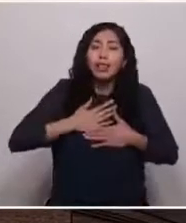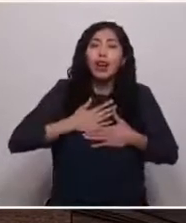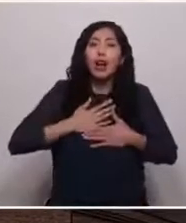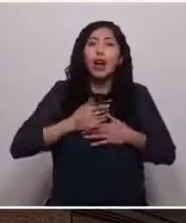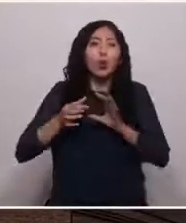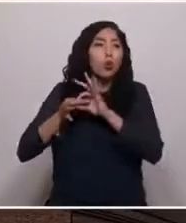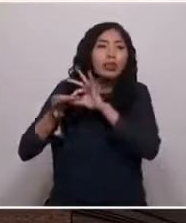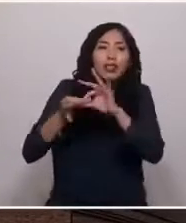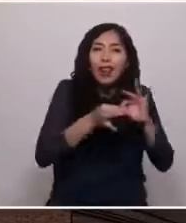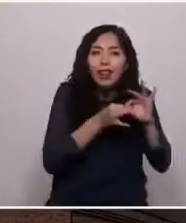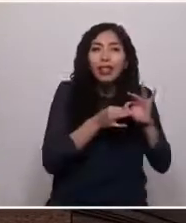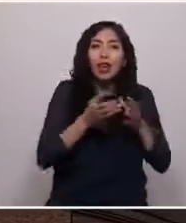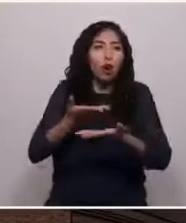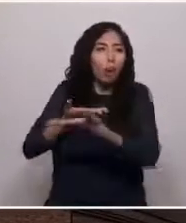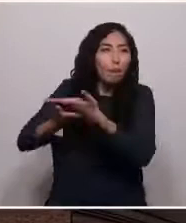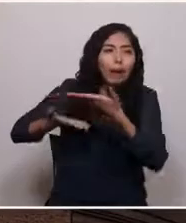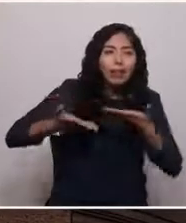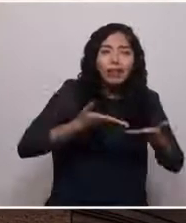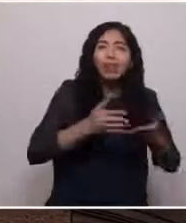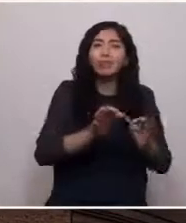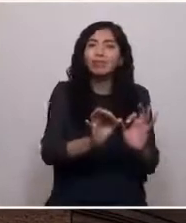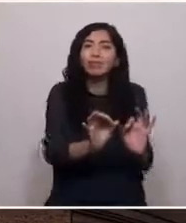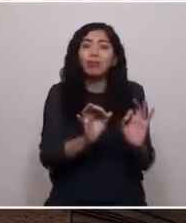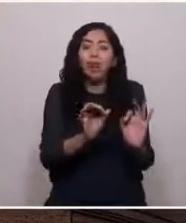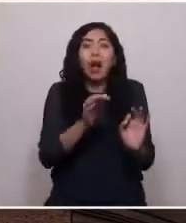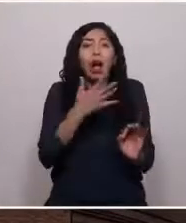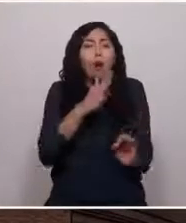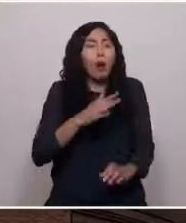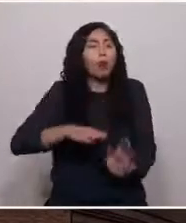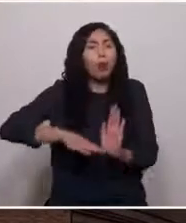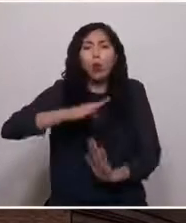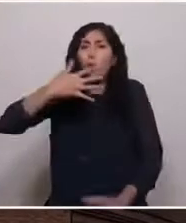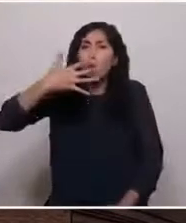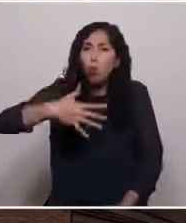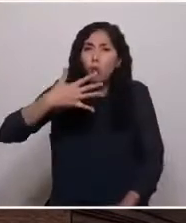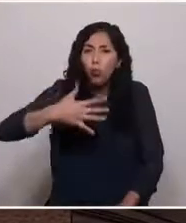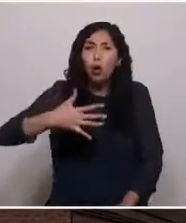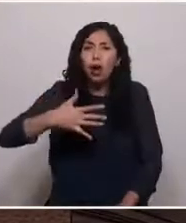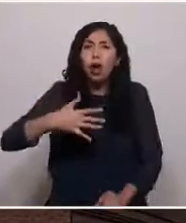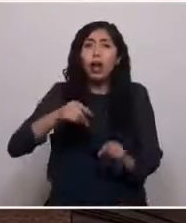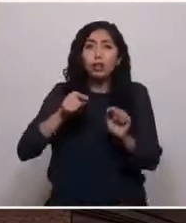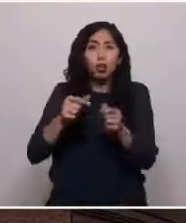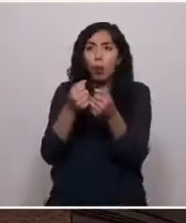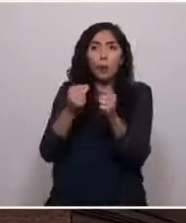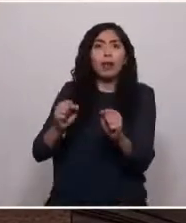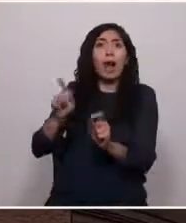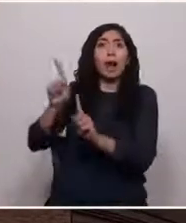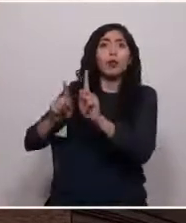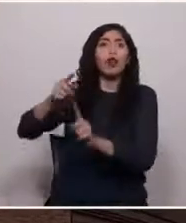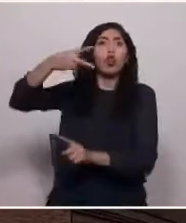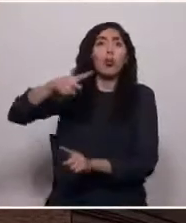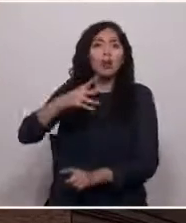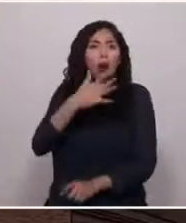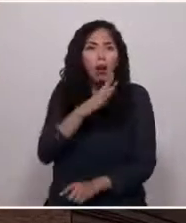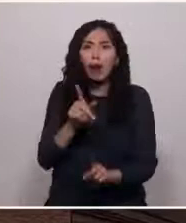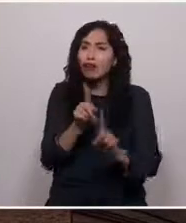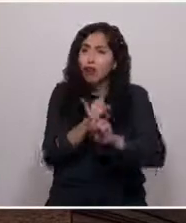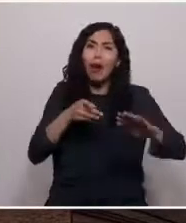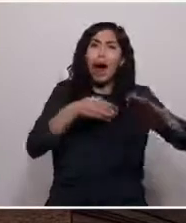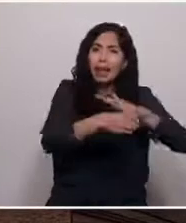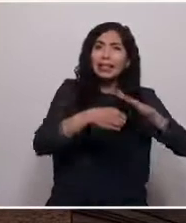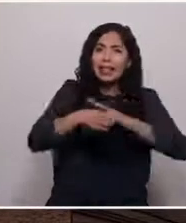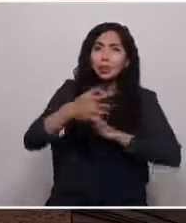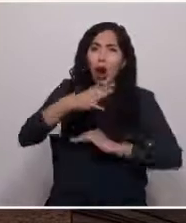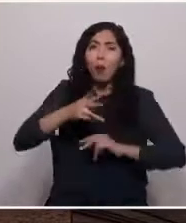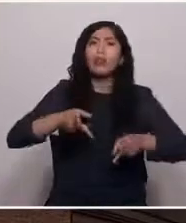sagrada cósmica natural e indivisible de la tierra y será por tanto y la propia bleu y su acceso un derecho humano básico fundamental